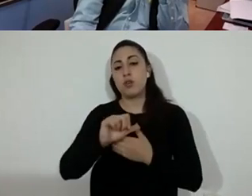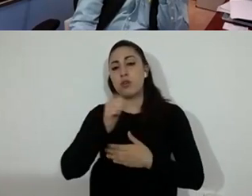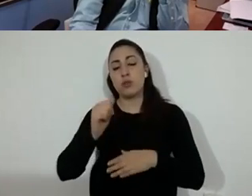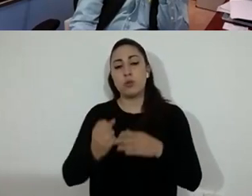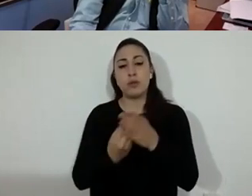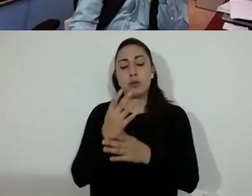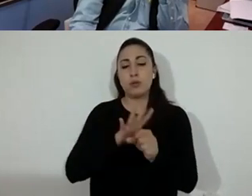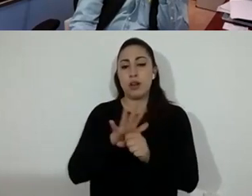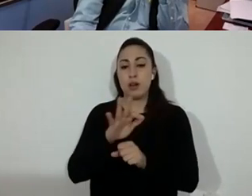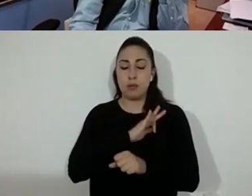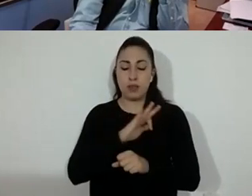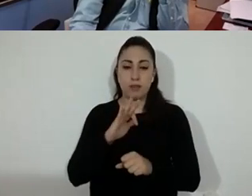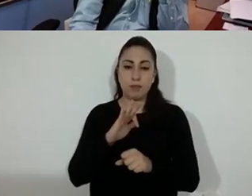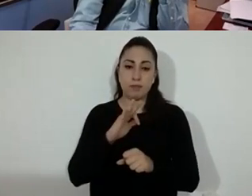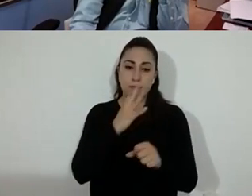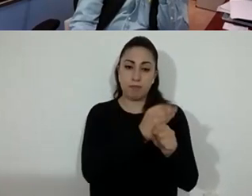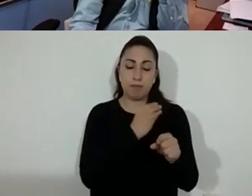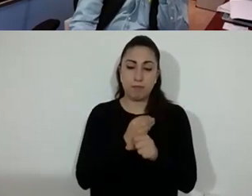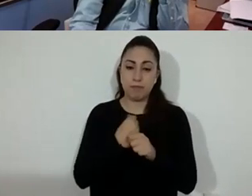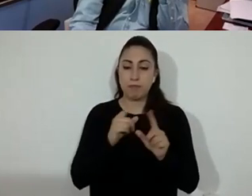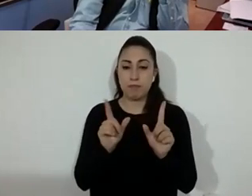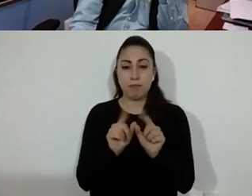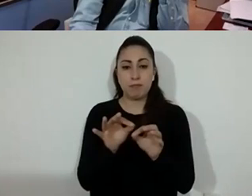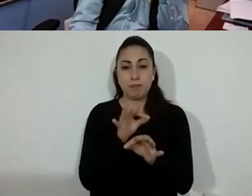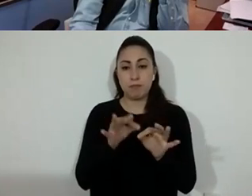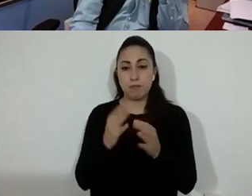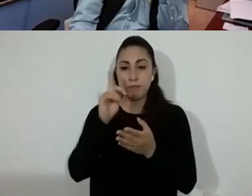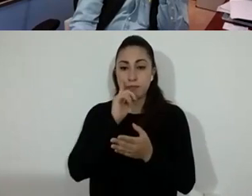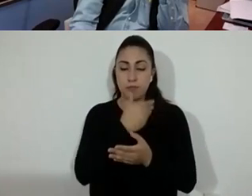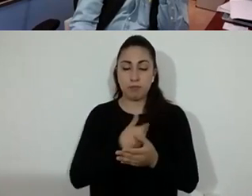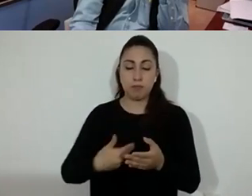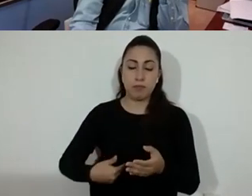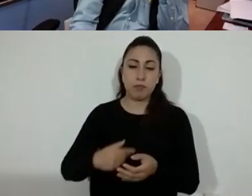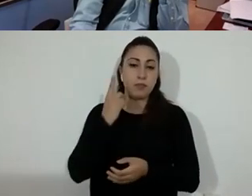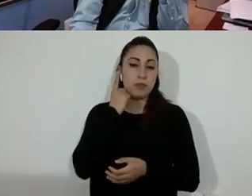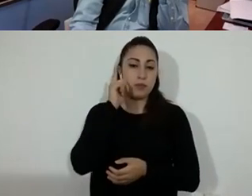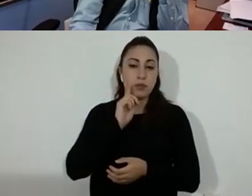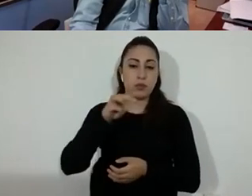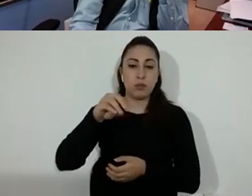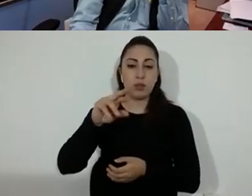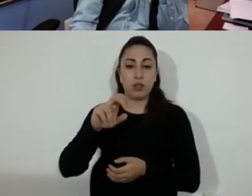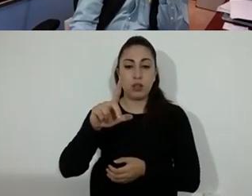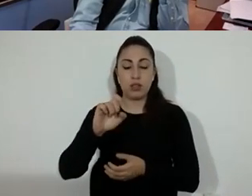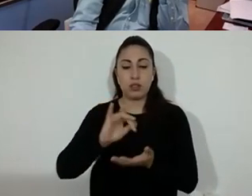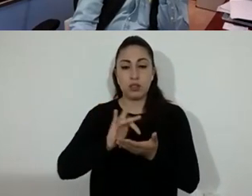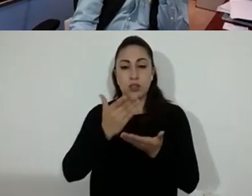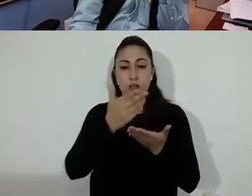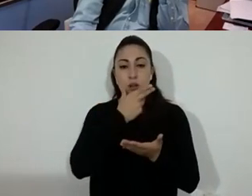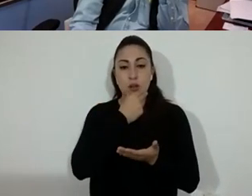innovadores. Muchísimas gracias. Es cuanto, diputada Lupita Morales. Gracias, diputado